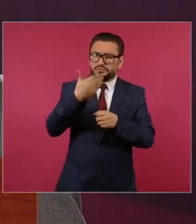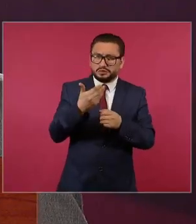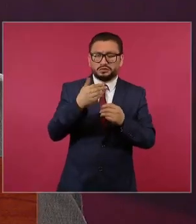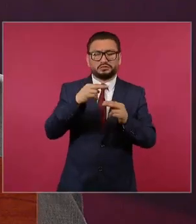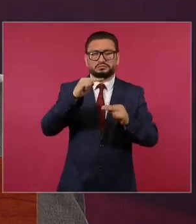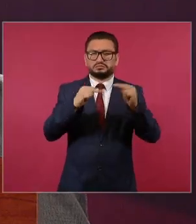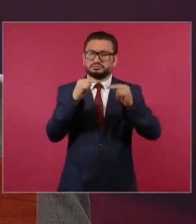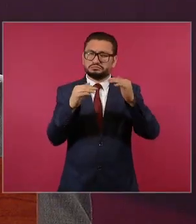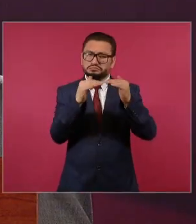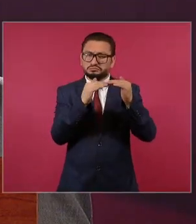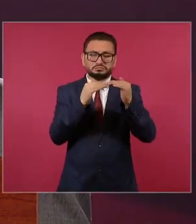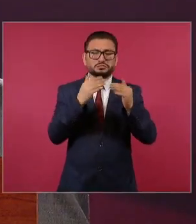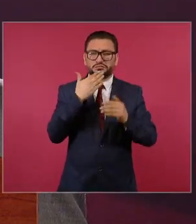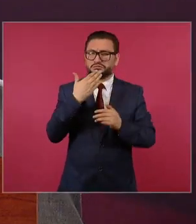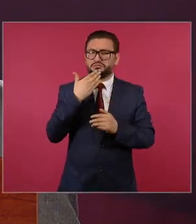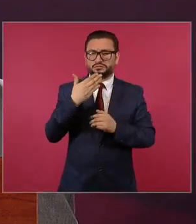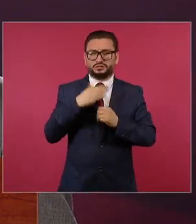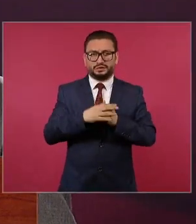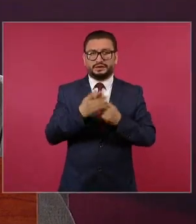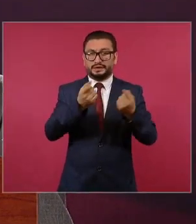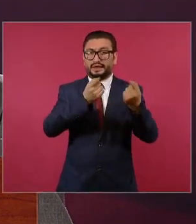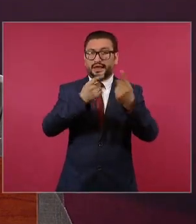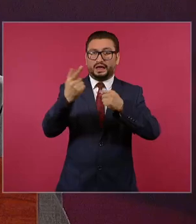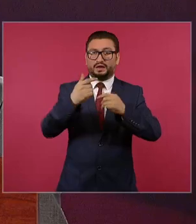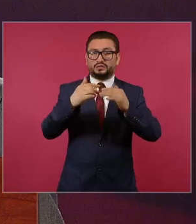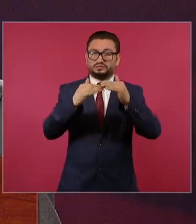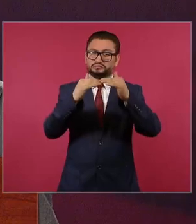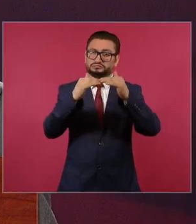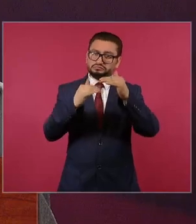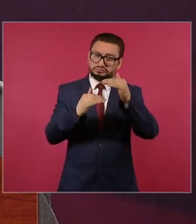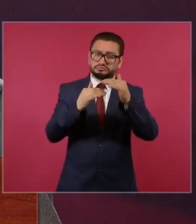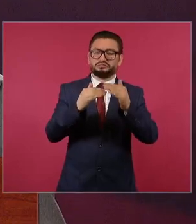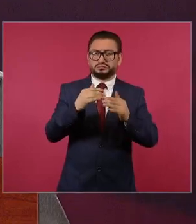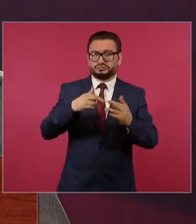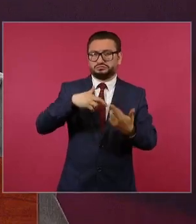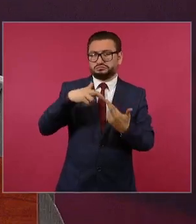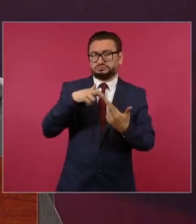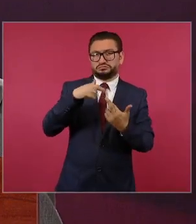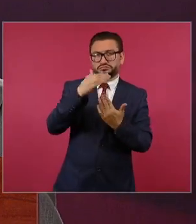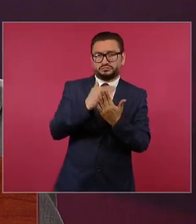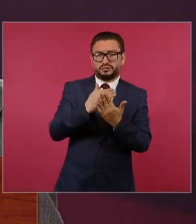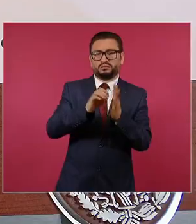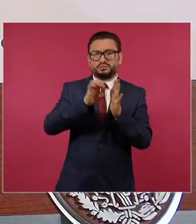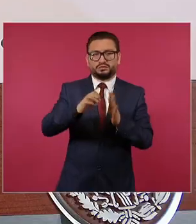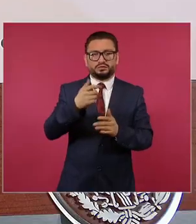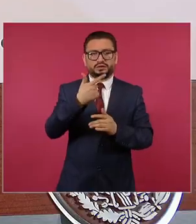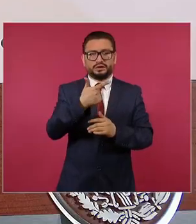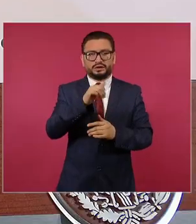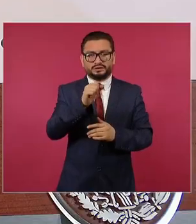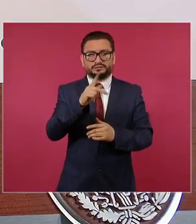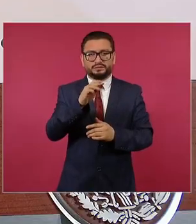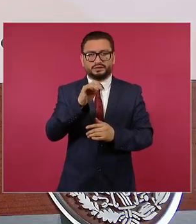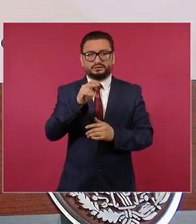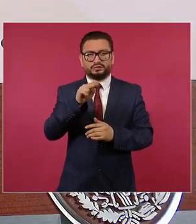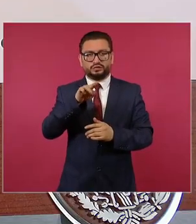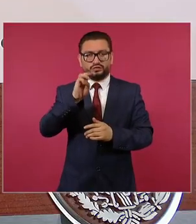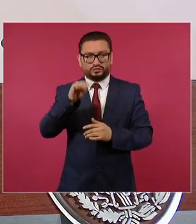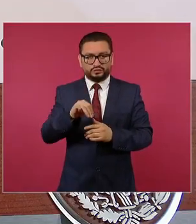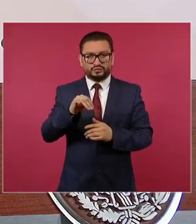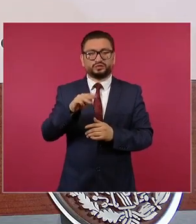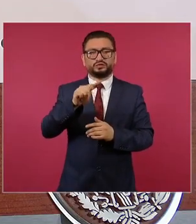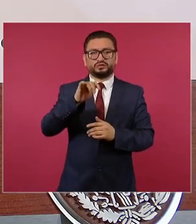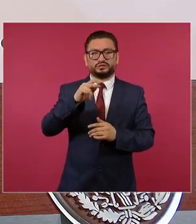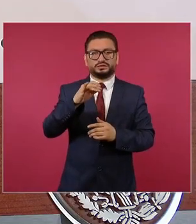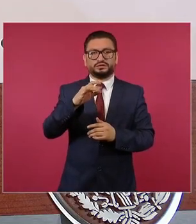esquema e inclusive tenemos casos donde están por debajo de su respectiva región. Por ejemplo, el Gas Premium, operadora de Gas Premium en